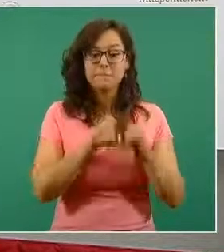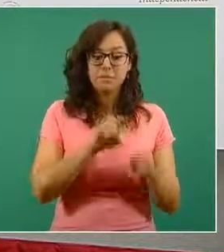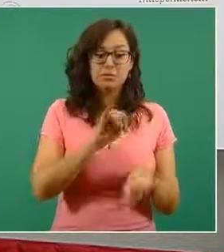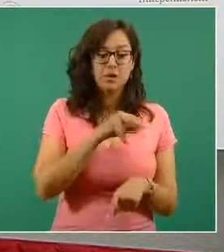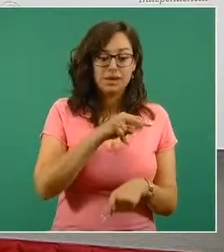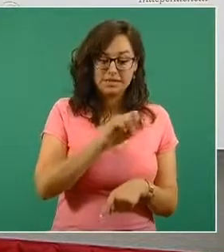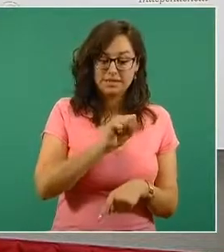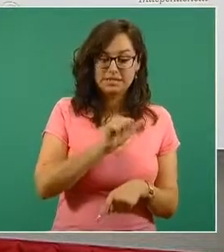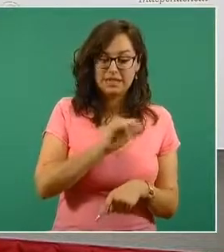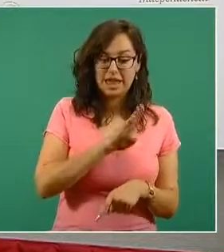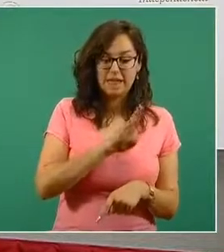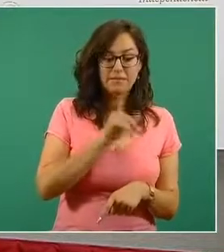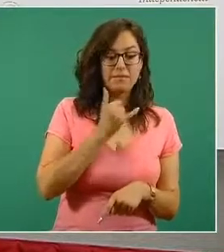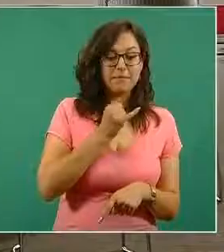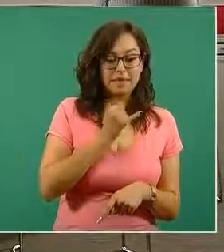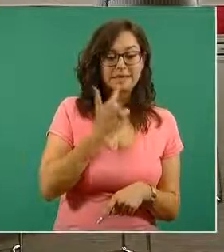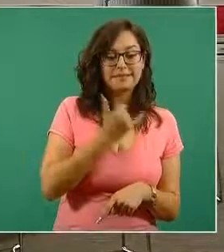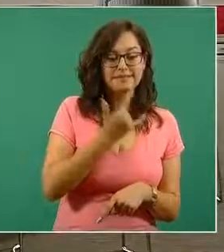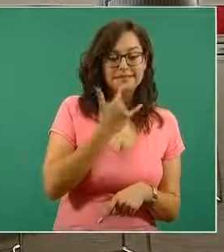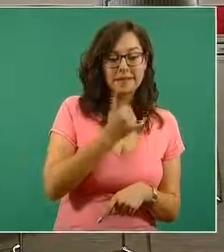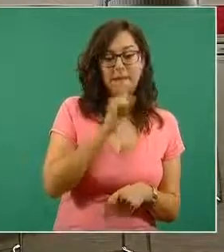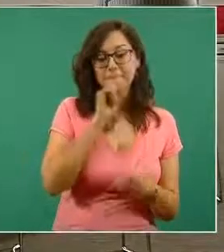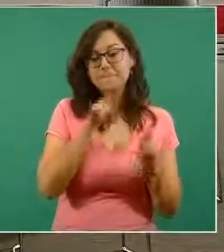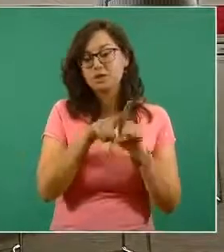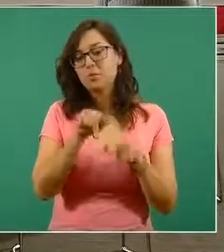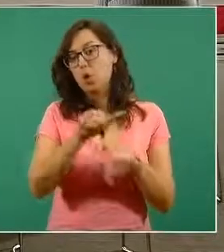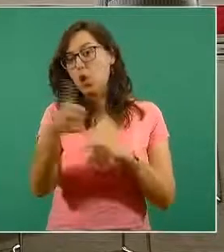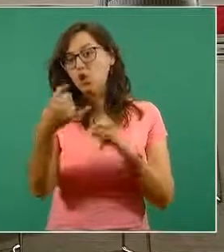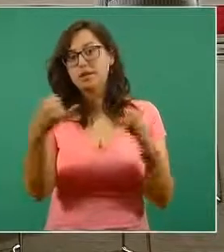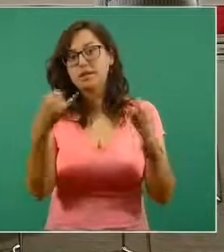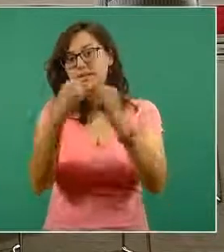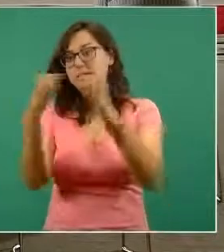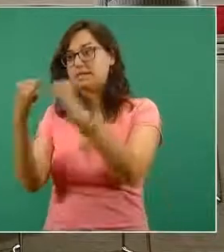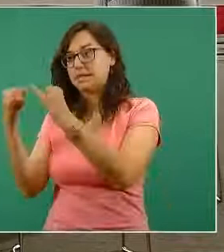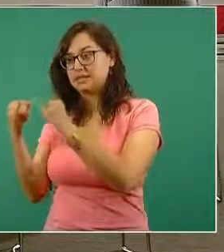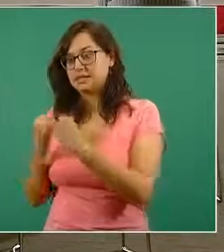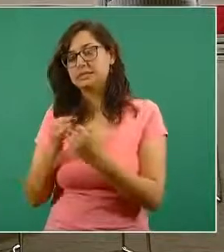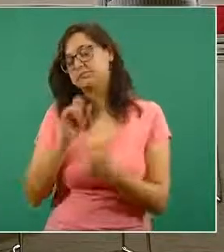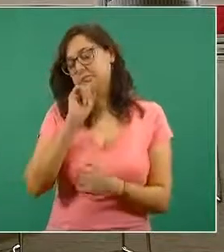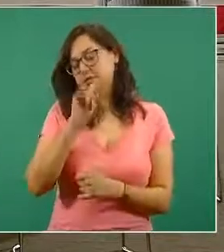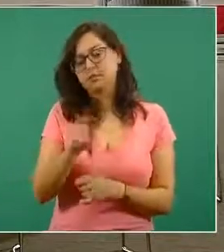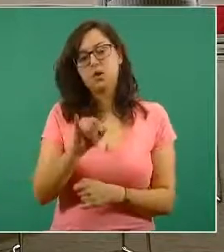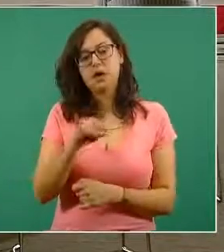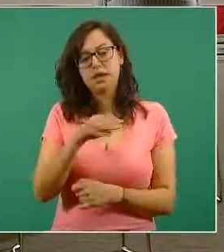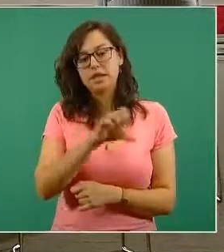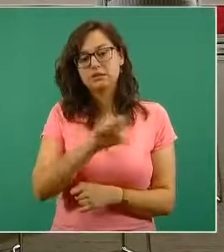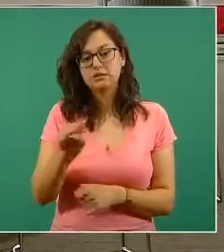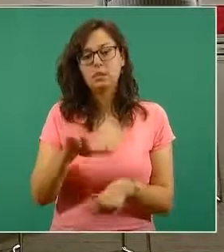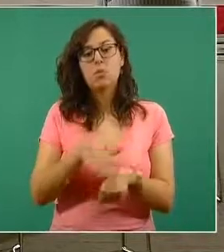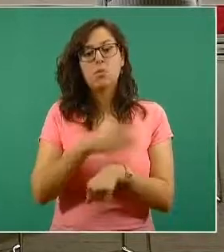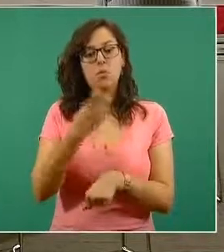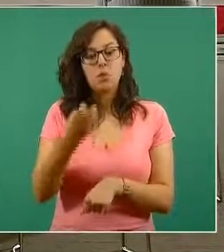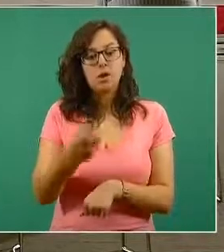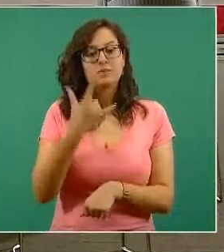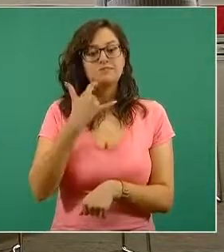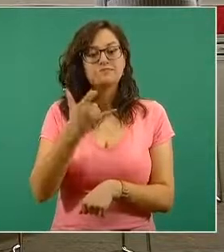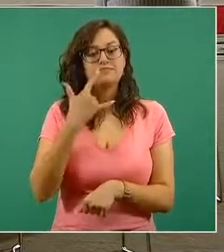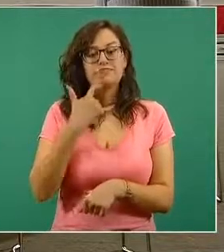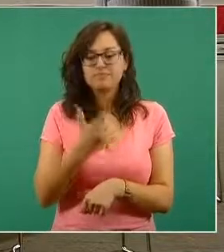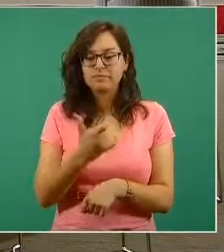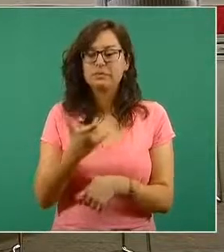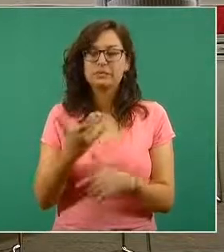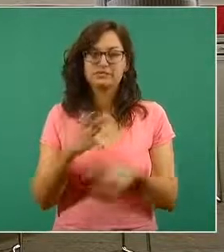muy importante, como también todas las instituciones federales, incluido el IMSS, y por eso este esfuerzo reciente del IMSS creo que se enmarca